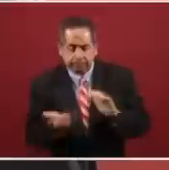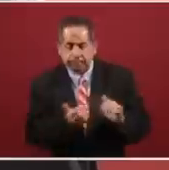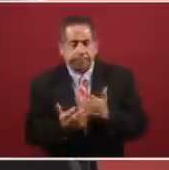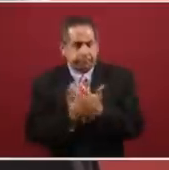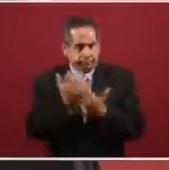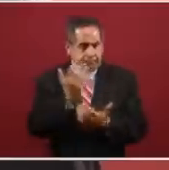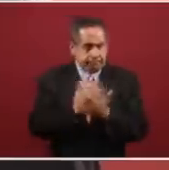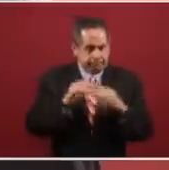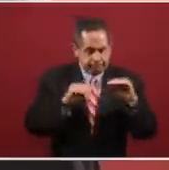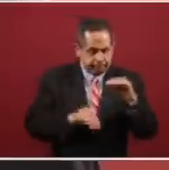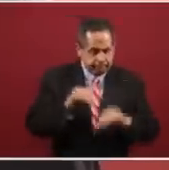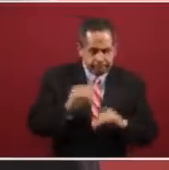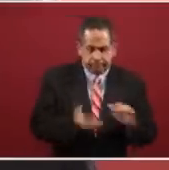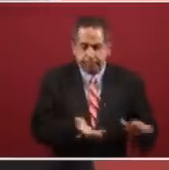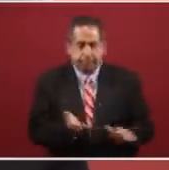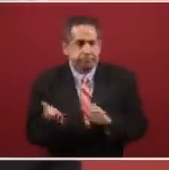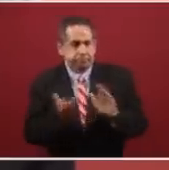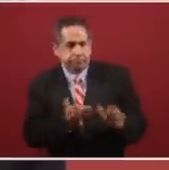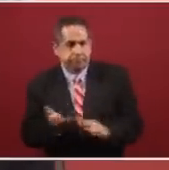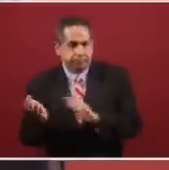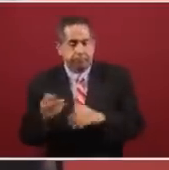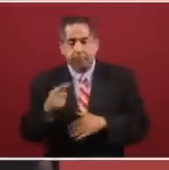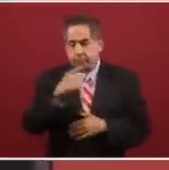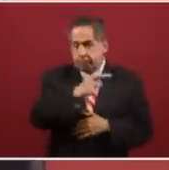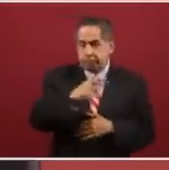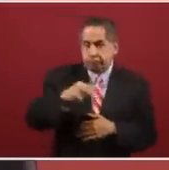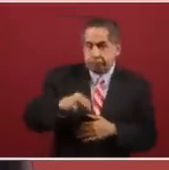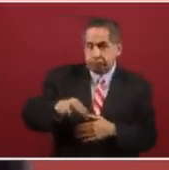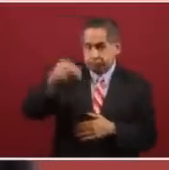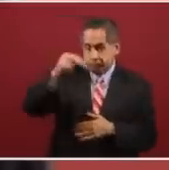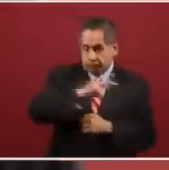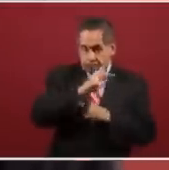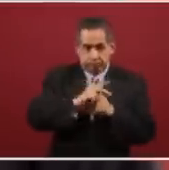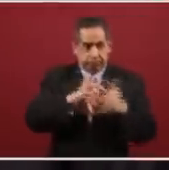empresas maquiladoras del norte del país